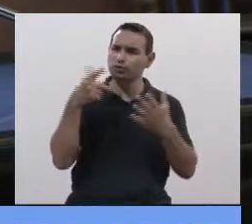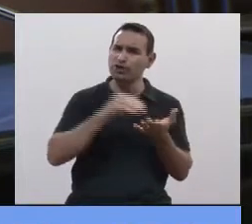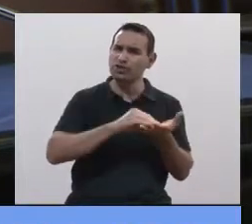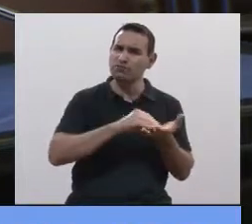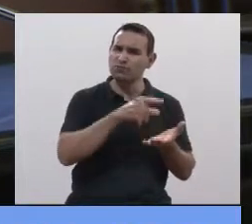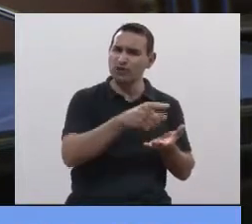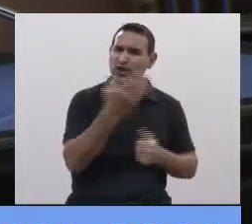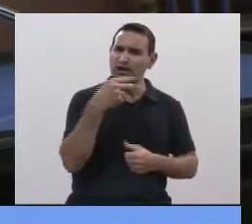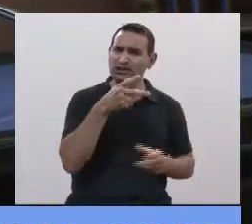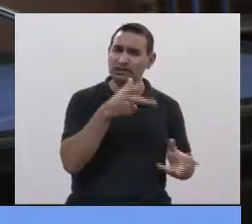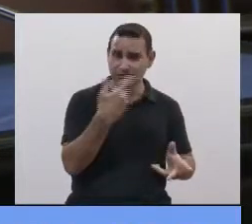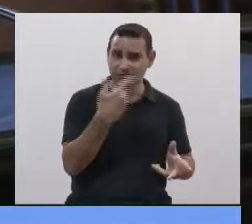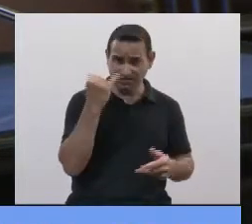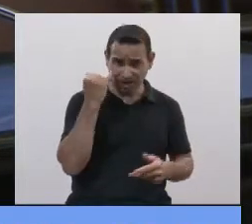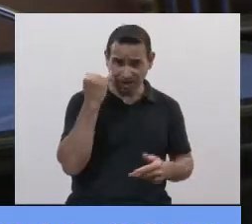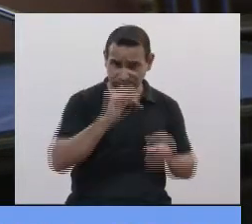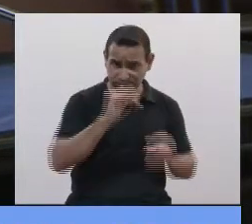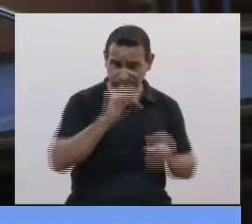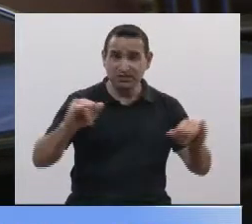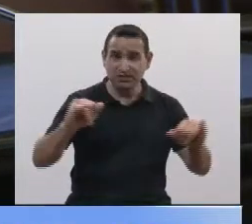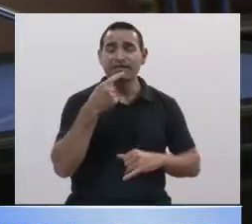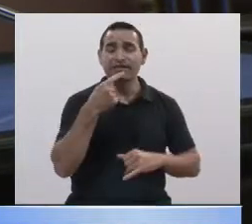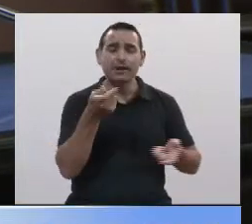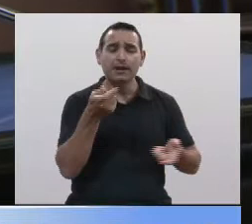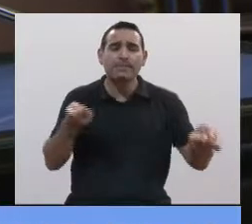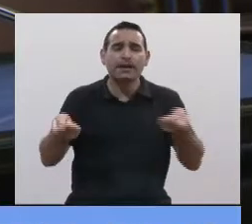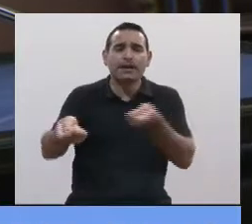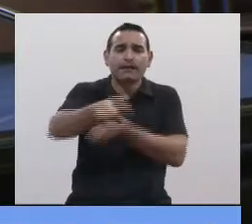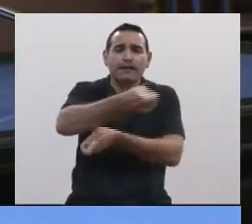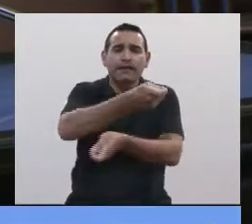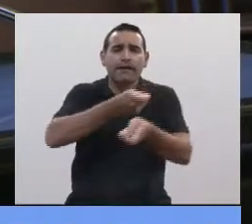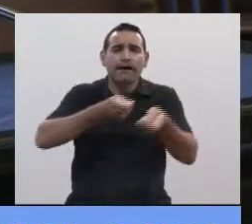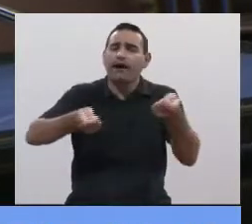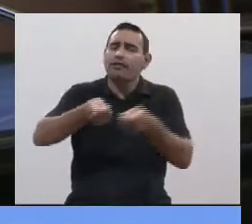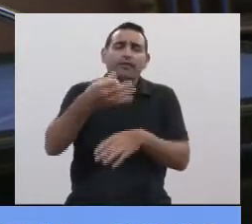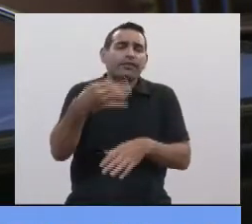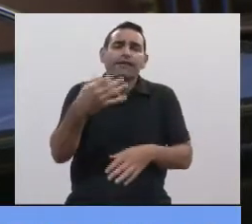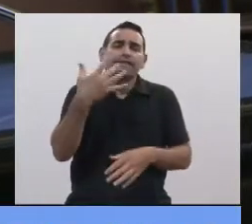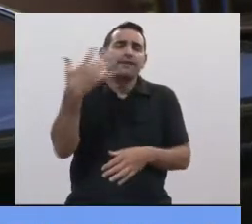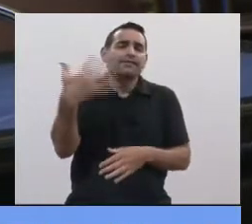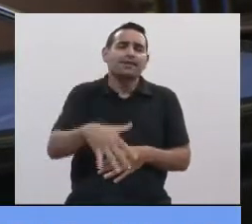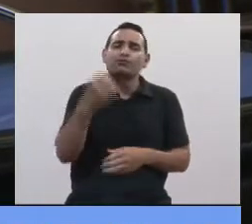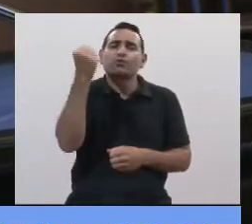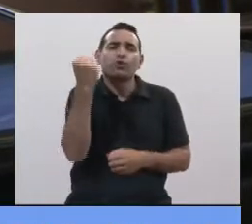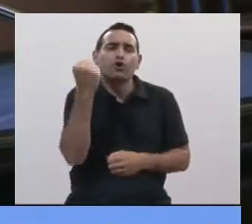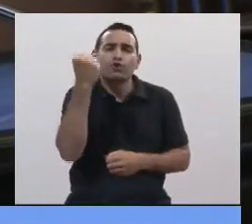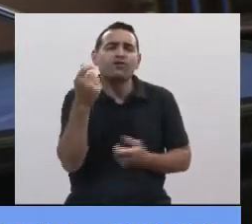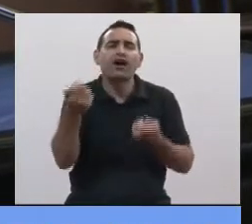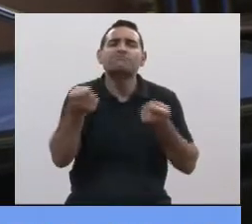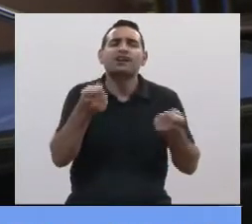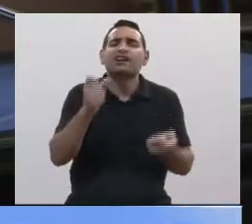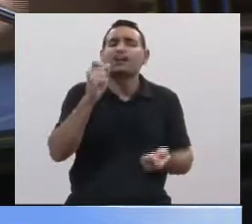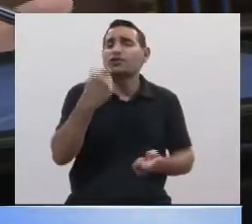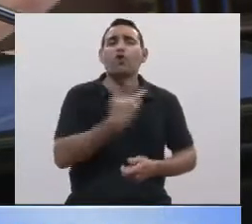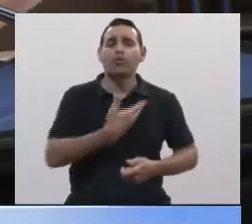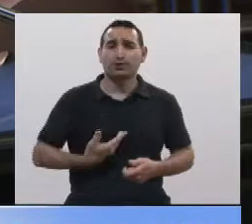diputados cuando dijo, y está publicado, que los mercados tienen que entender que la economía la maneja el